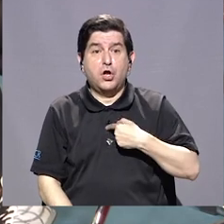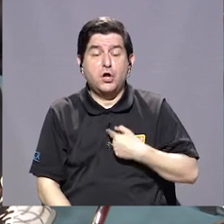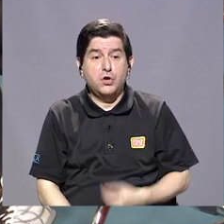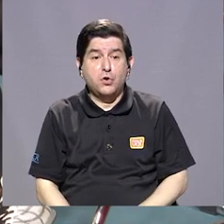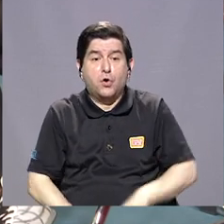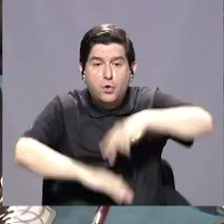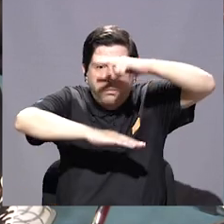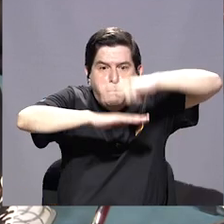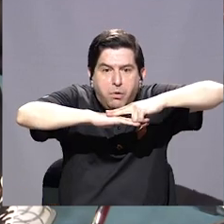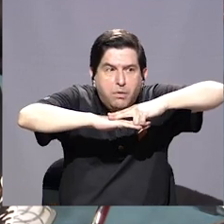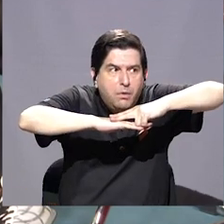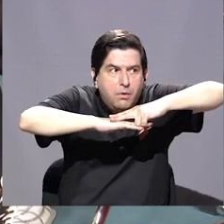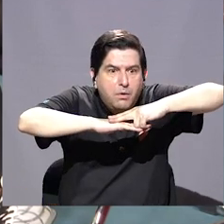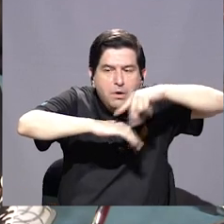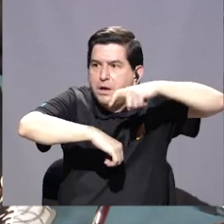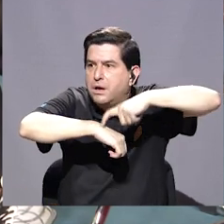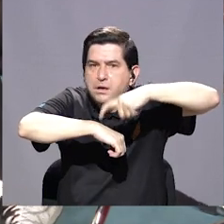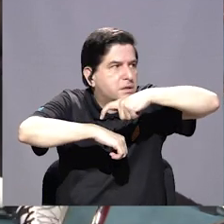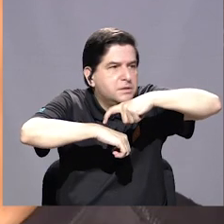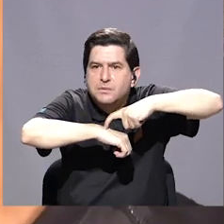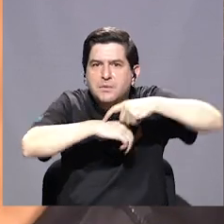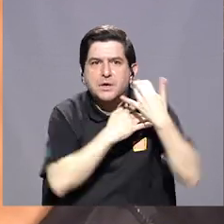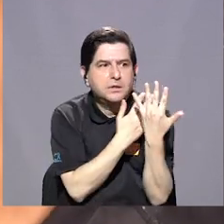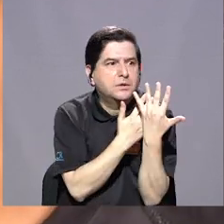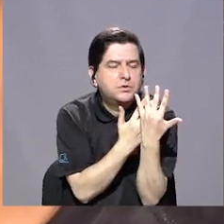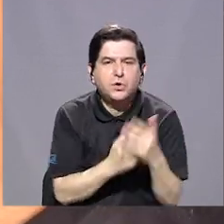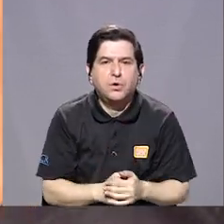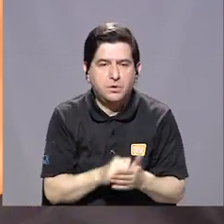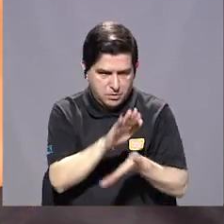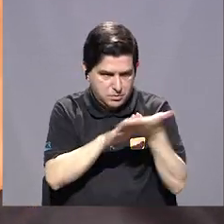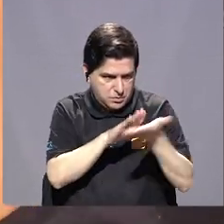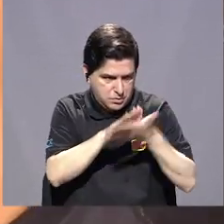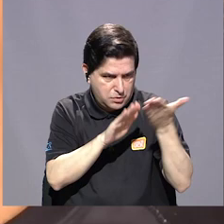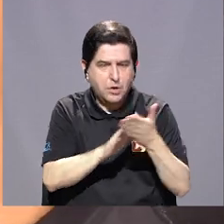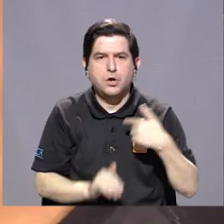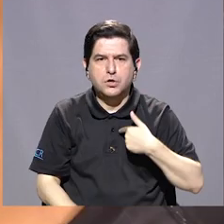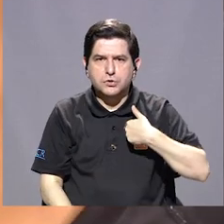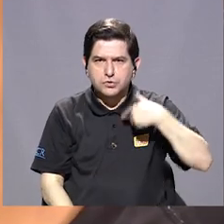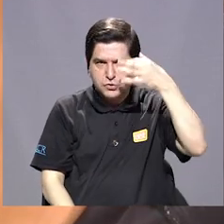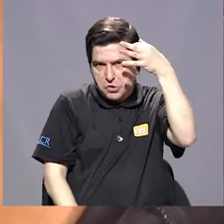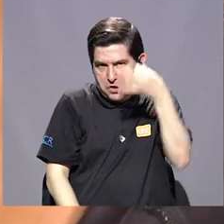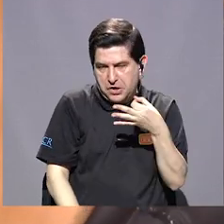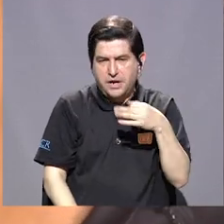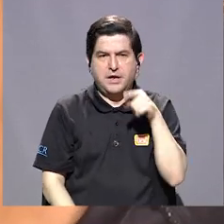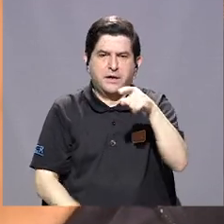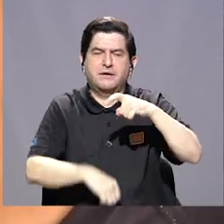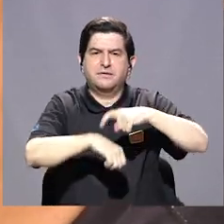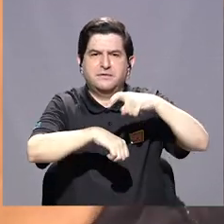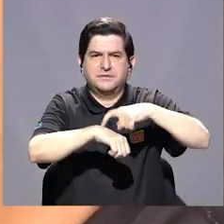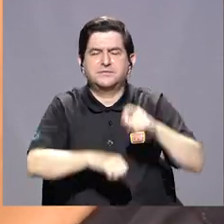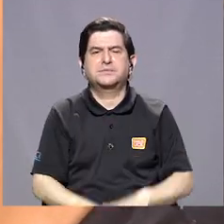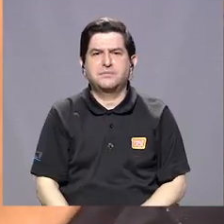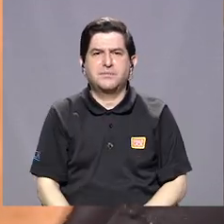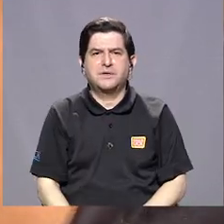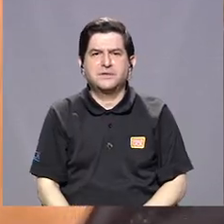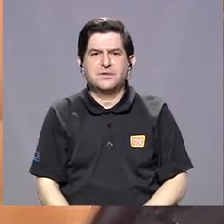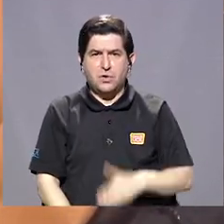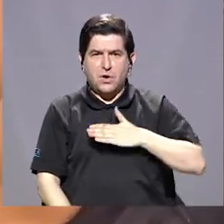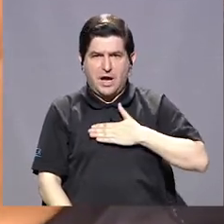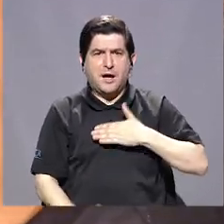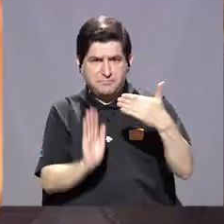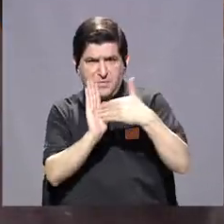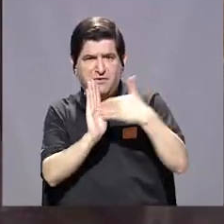piso, me quedé ahí, se fueron. Y yo supuse que ya pensaban que me habían, o sea, que me habían